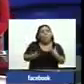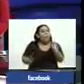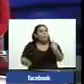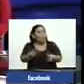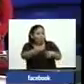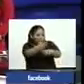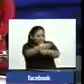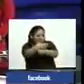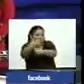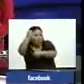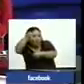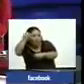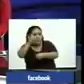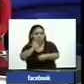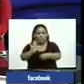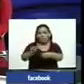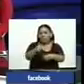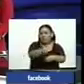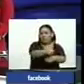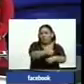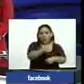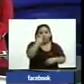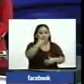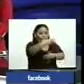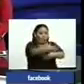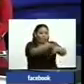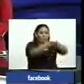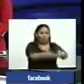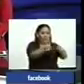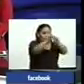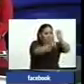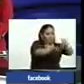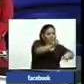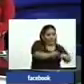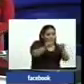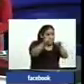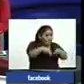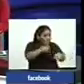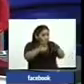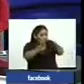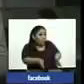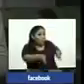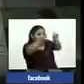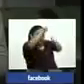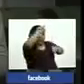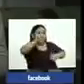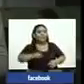fracciones legislativas. Vamos hasta nuestra sala de redacción, aquí en el edificio Bicentenario. Adelante.